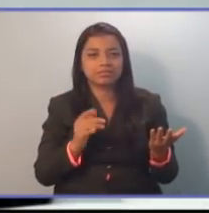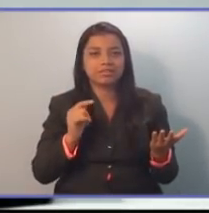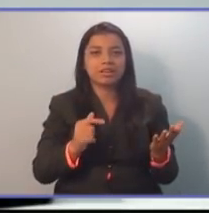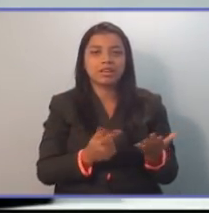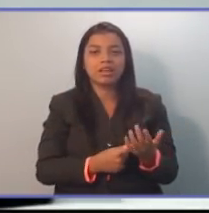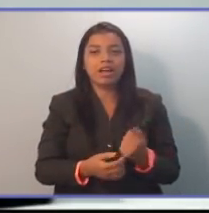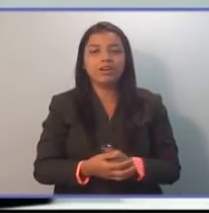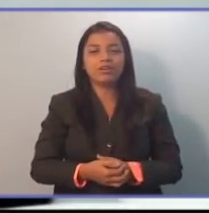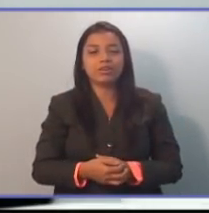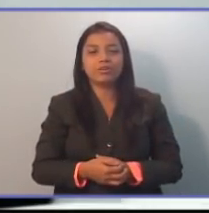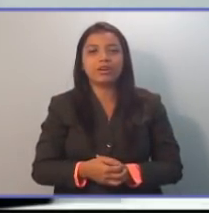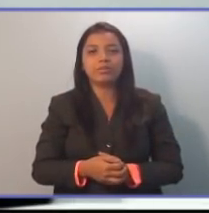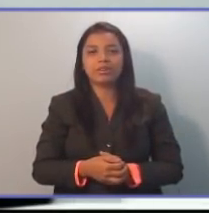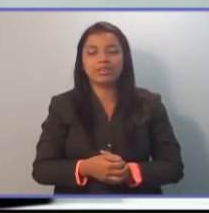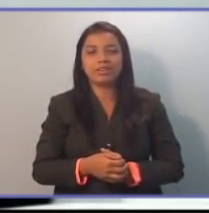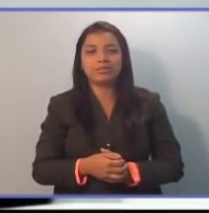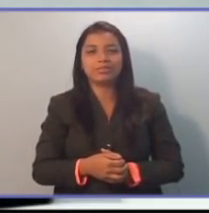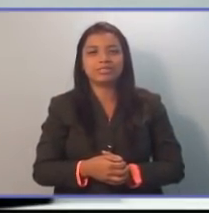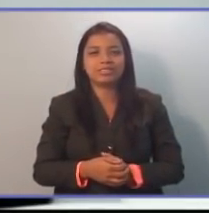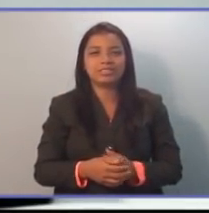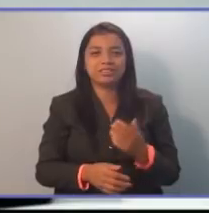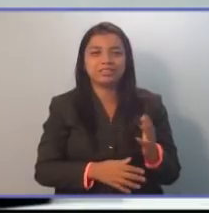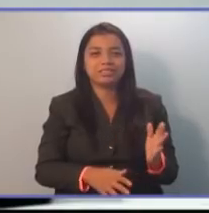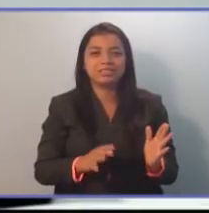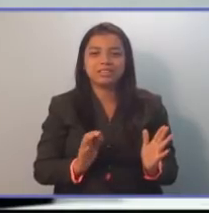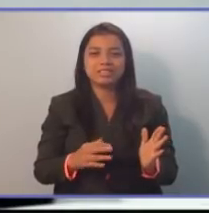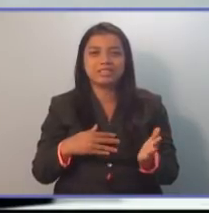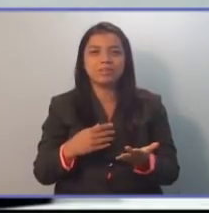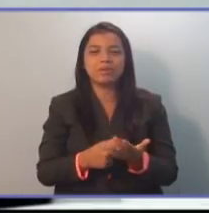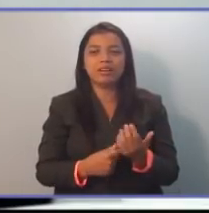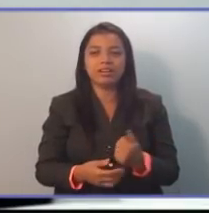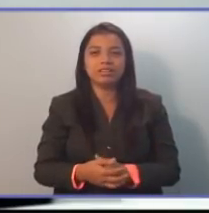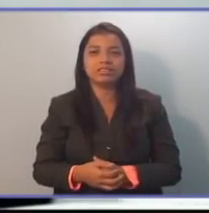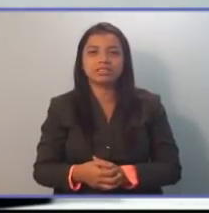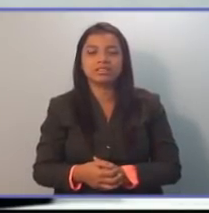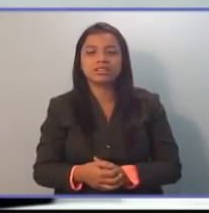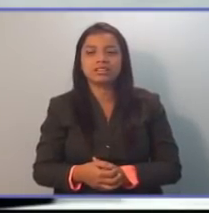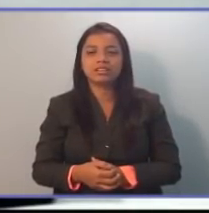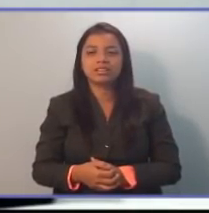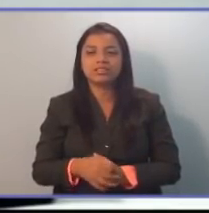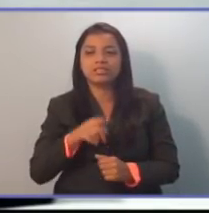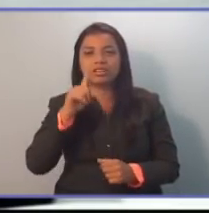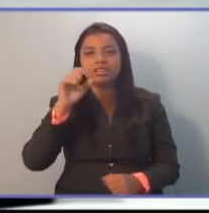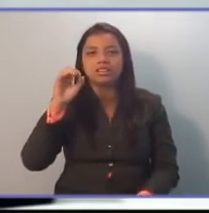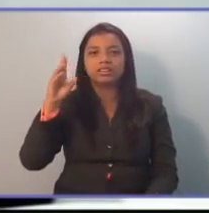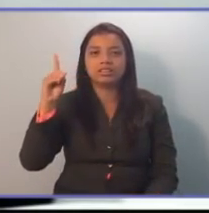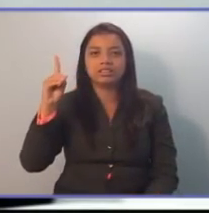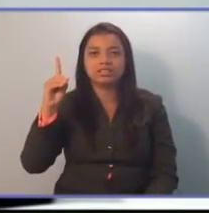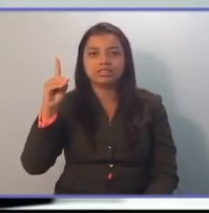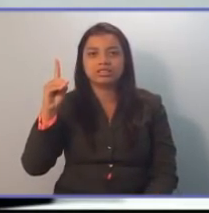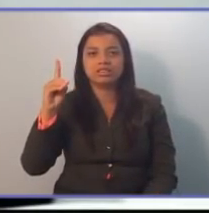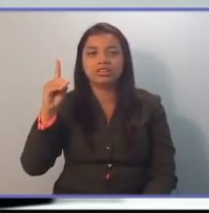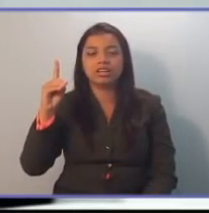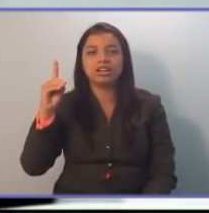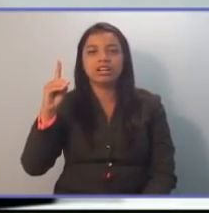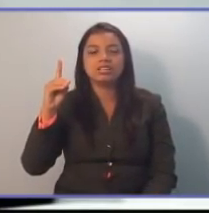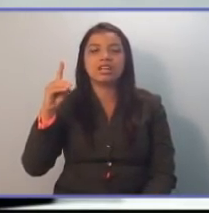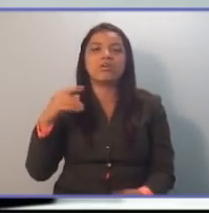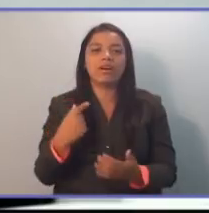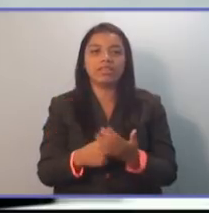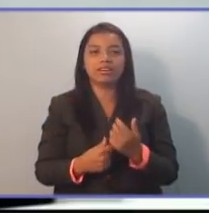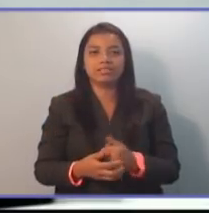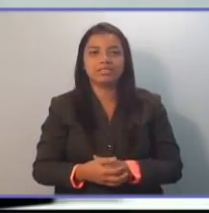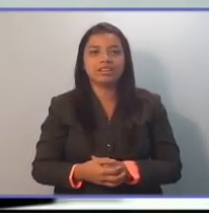quedó el tribunal que estaba allá frente a un parque en Santa Tecla. Entonces esto quiere decir